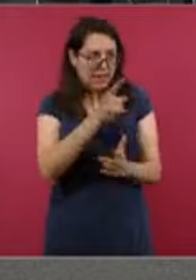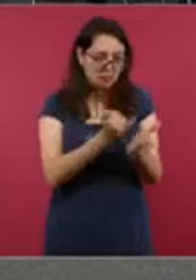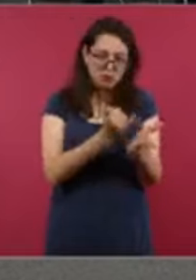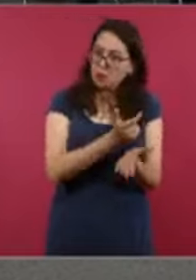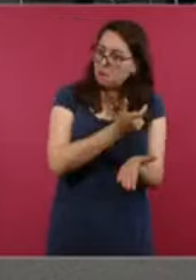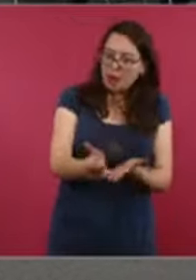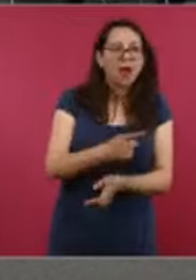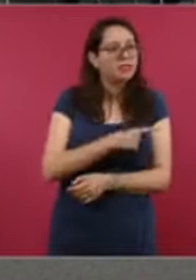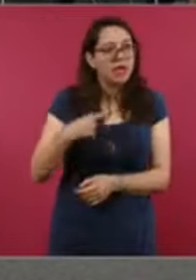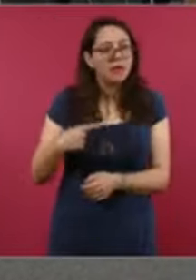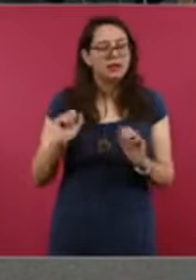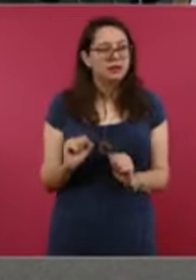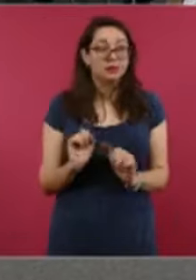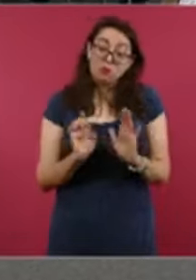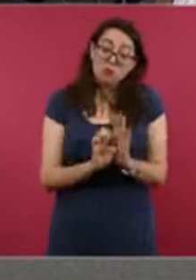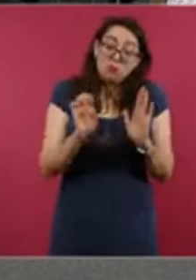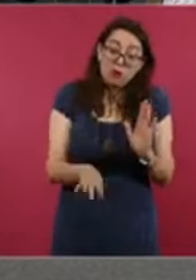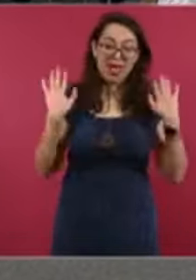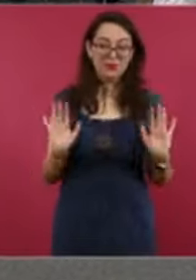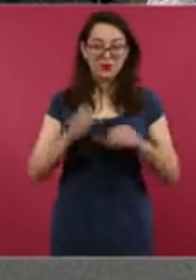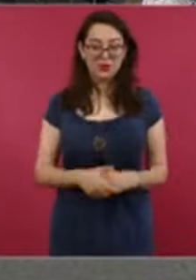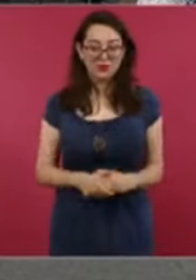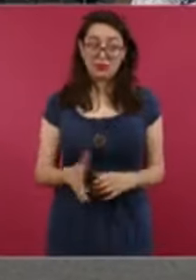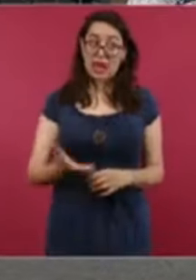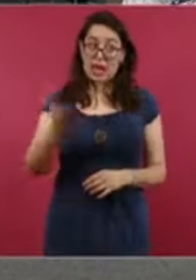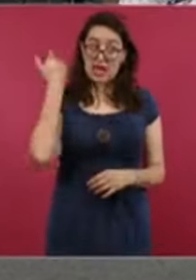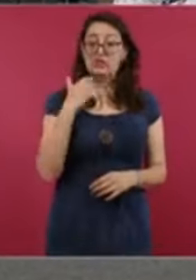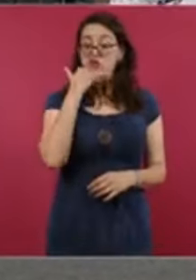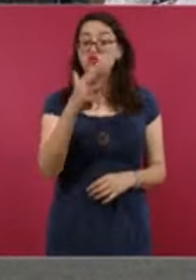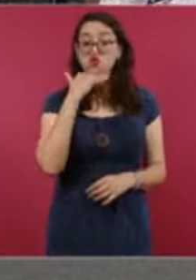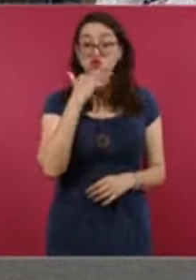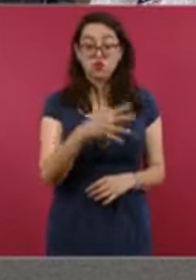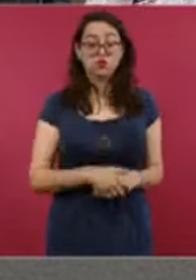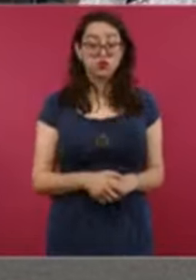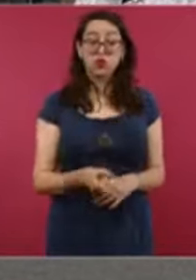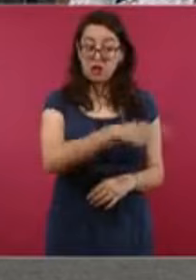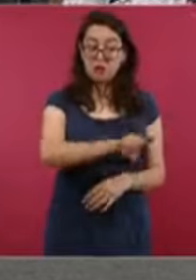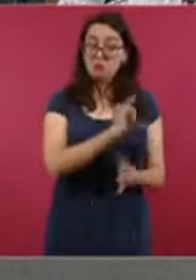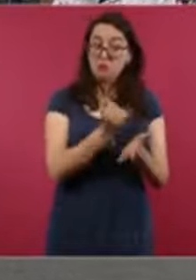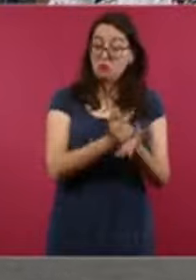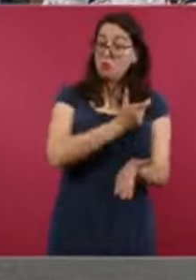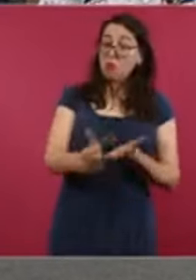Ni a ninguna empresa. Que eran las predilectas del régimen. ¿Cómo vamos a ser iguales?